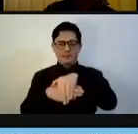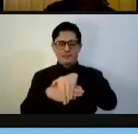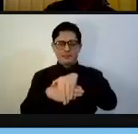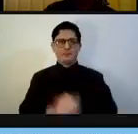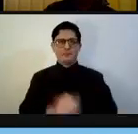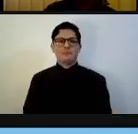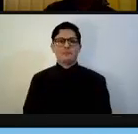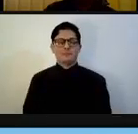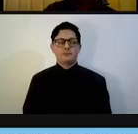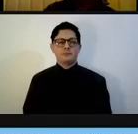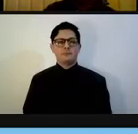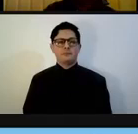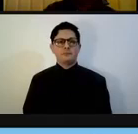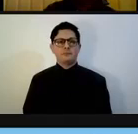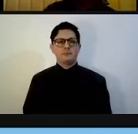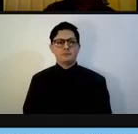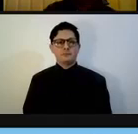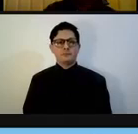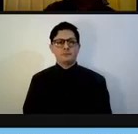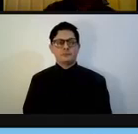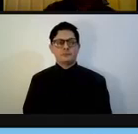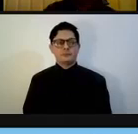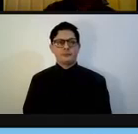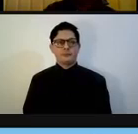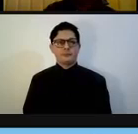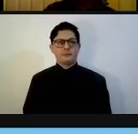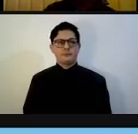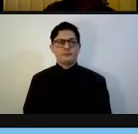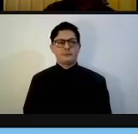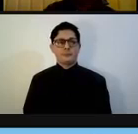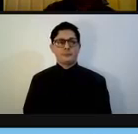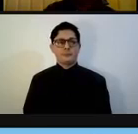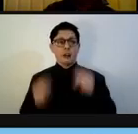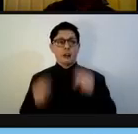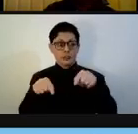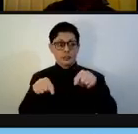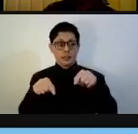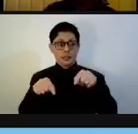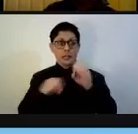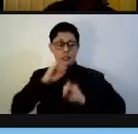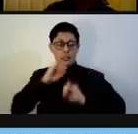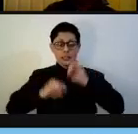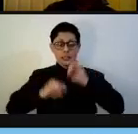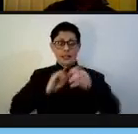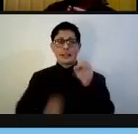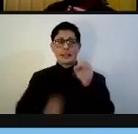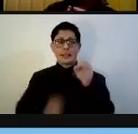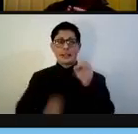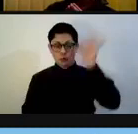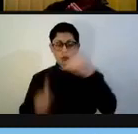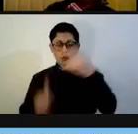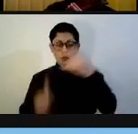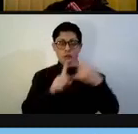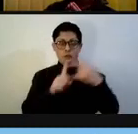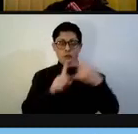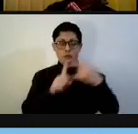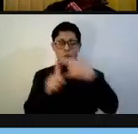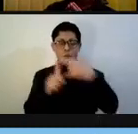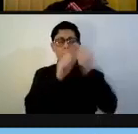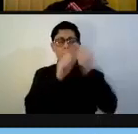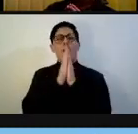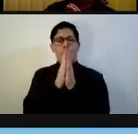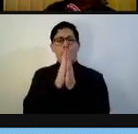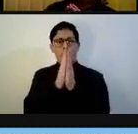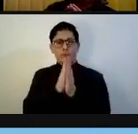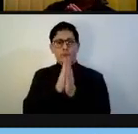A quienes estén conectados en la reunión de Zoom, les pedimos que por favor silencien su audio y desconecten